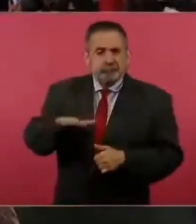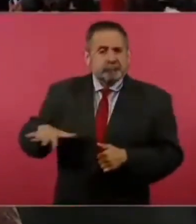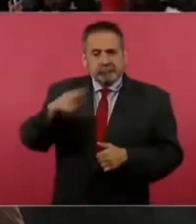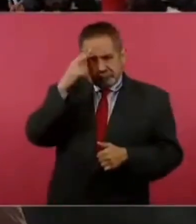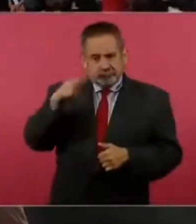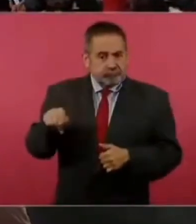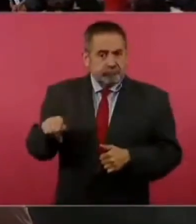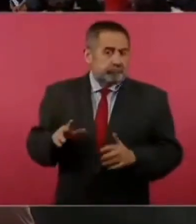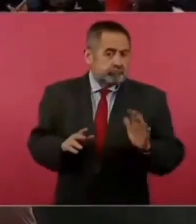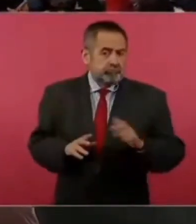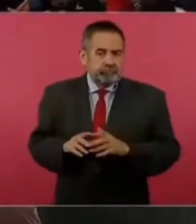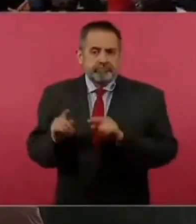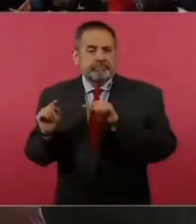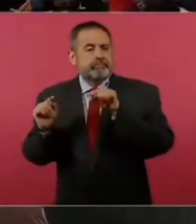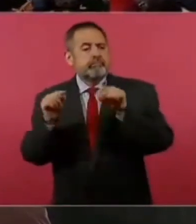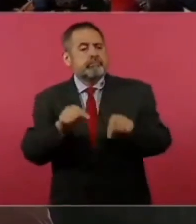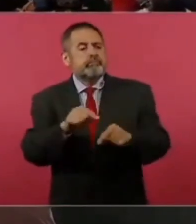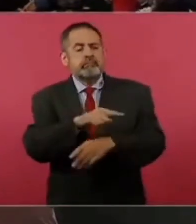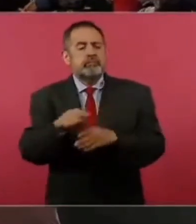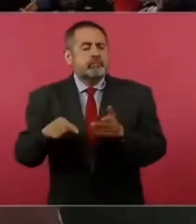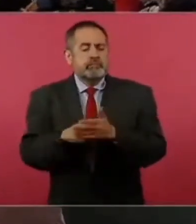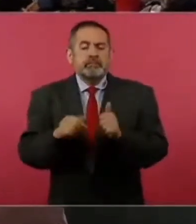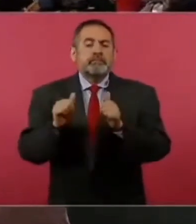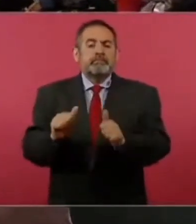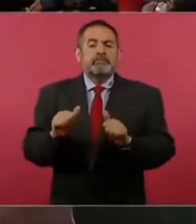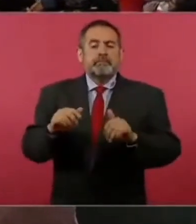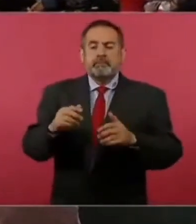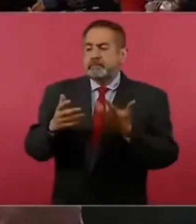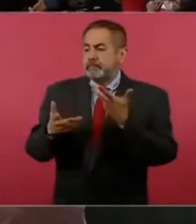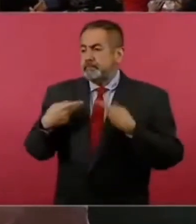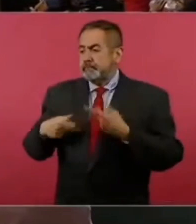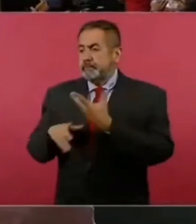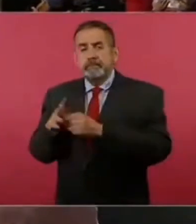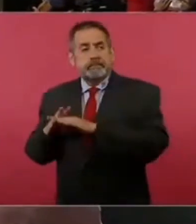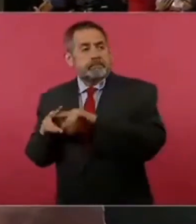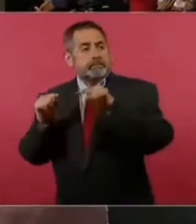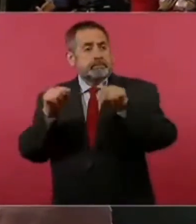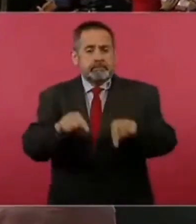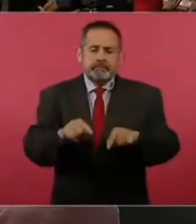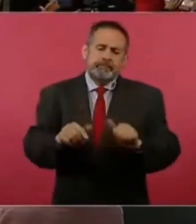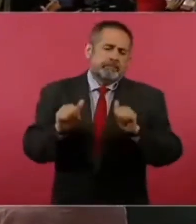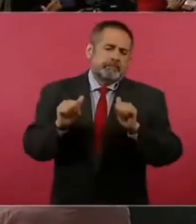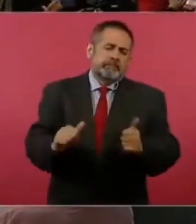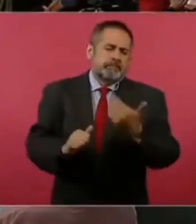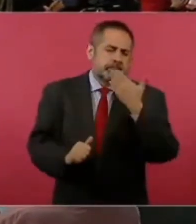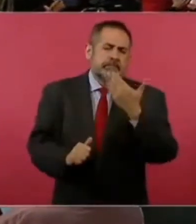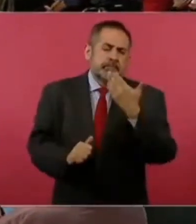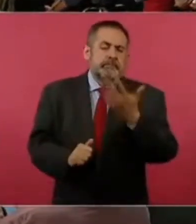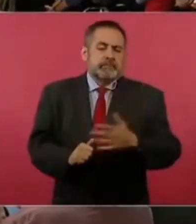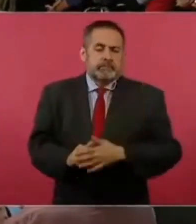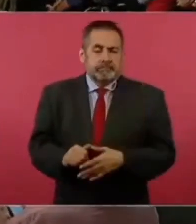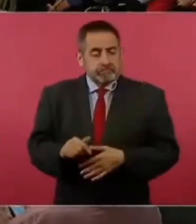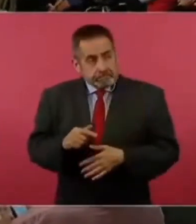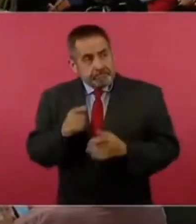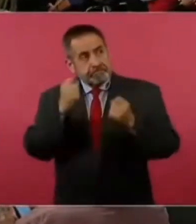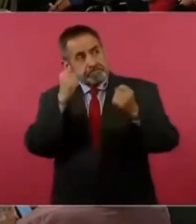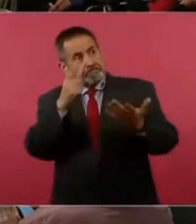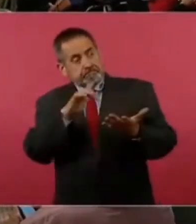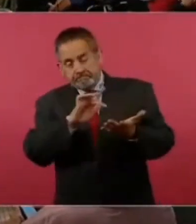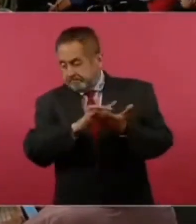es en efecto un Santuario de migrantes y nosotros lo reconocemos